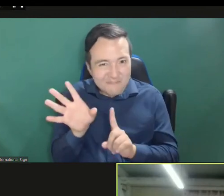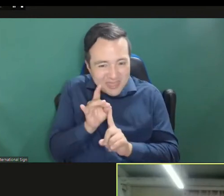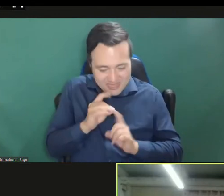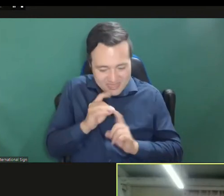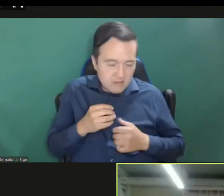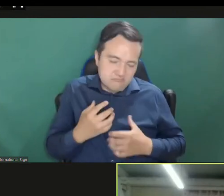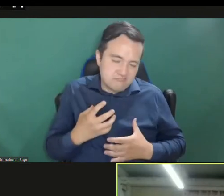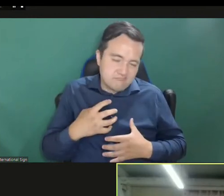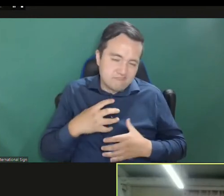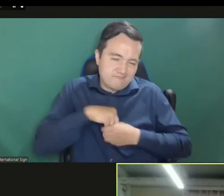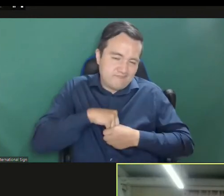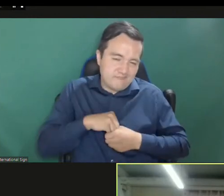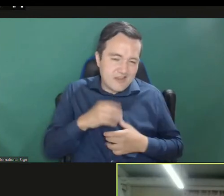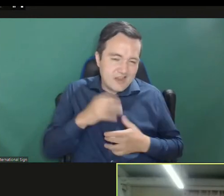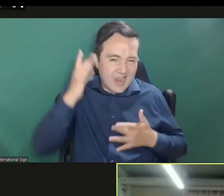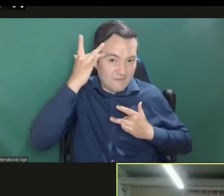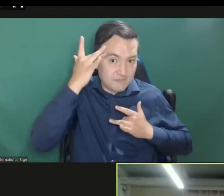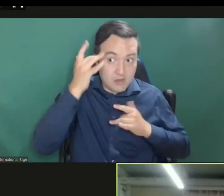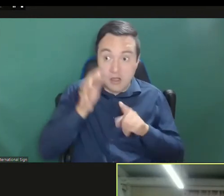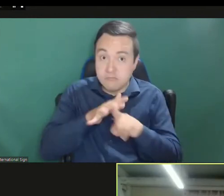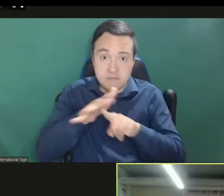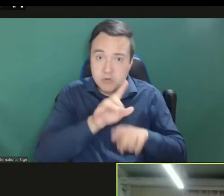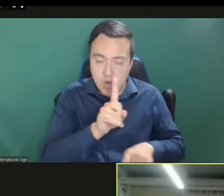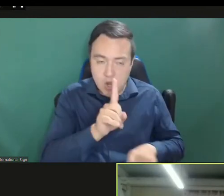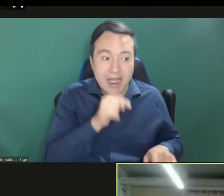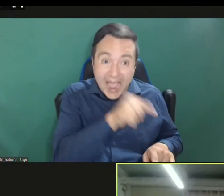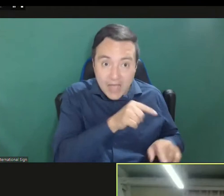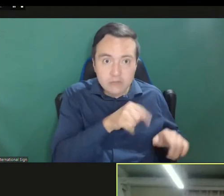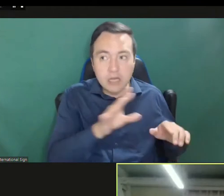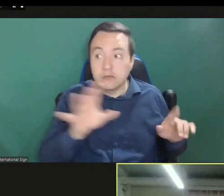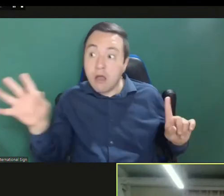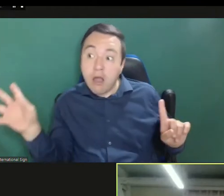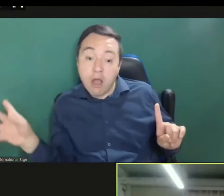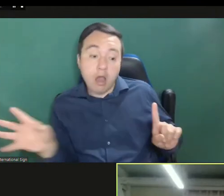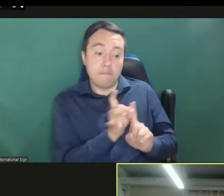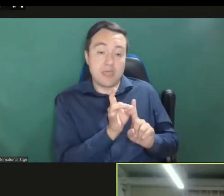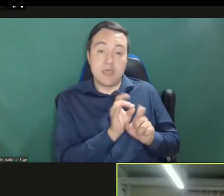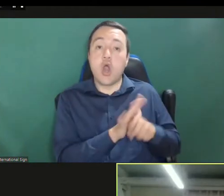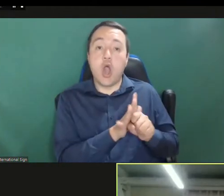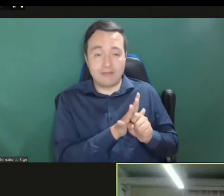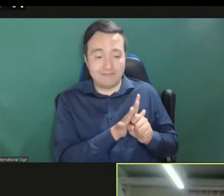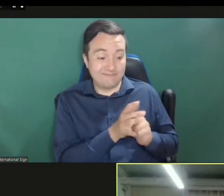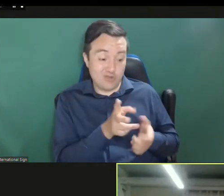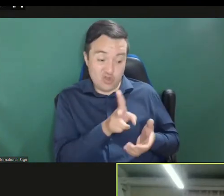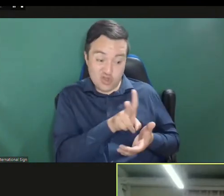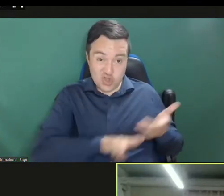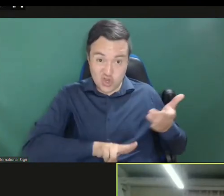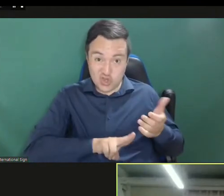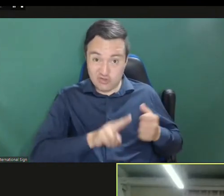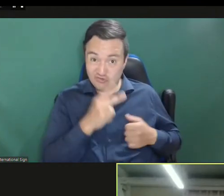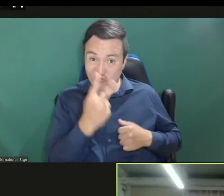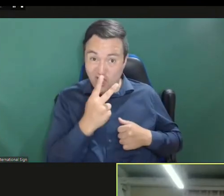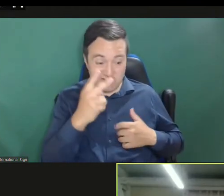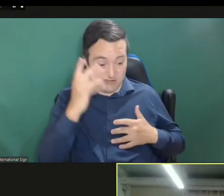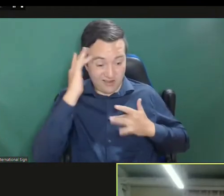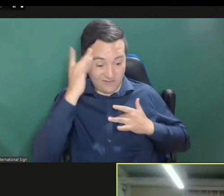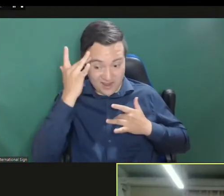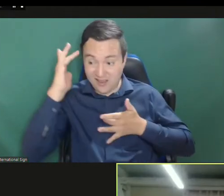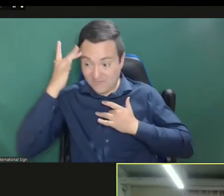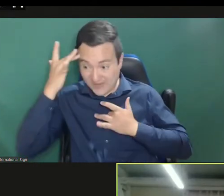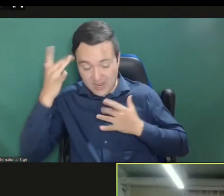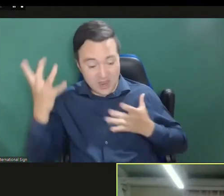grave y desafortunadamente de morirse por el joven 19 cuando examinamos las comorbilidades